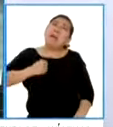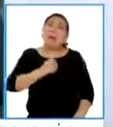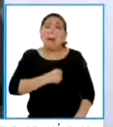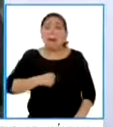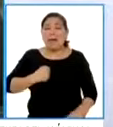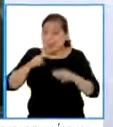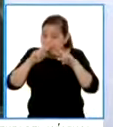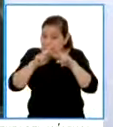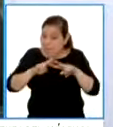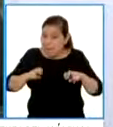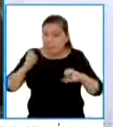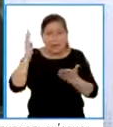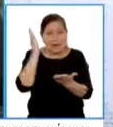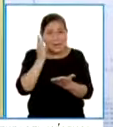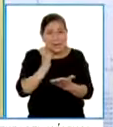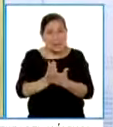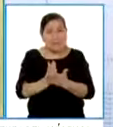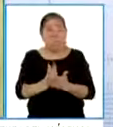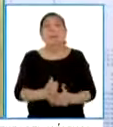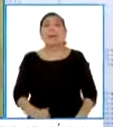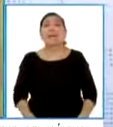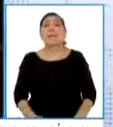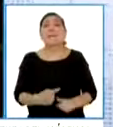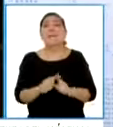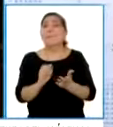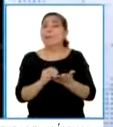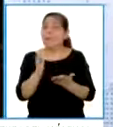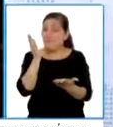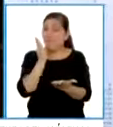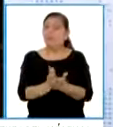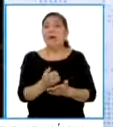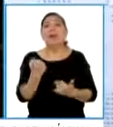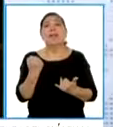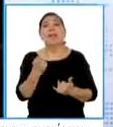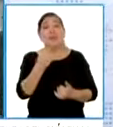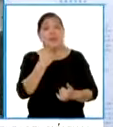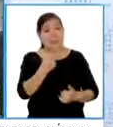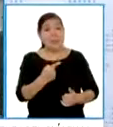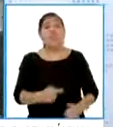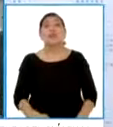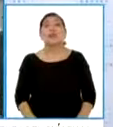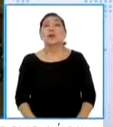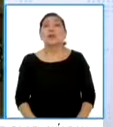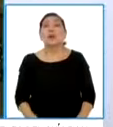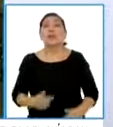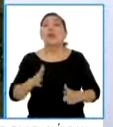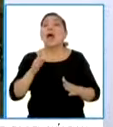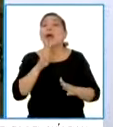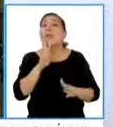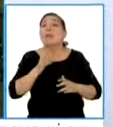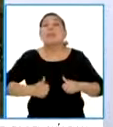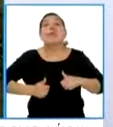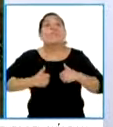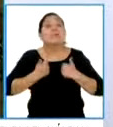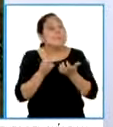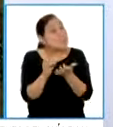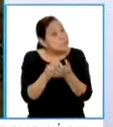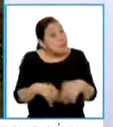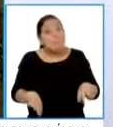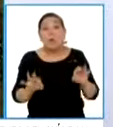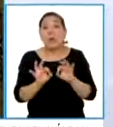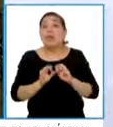las investigaciones y las sanciones a las que haya lugar de una manera muy severa. Como usted bien ha dicho, estamos hablando de vidas, estamos hablando de salud,